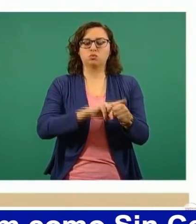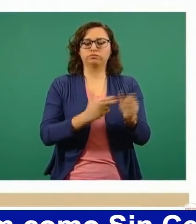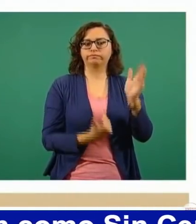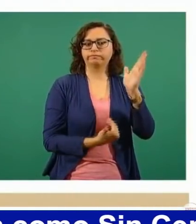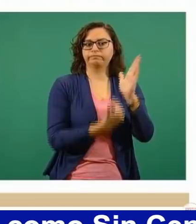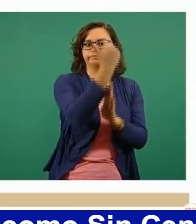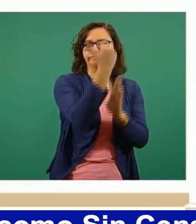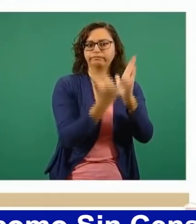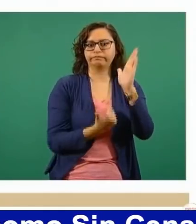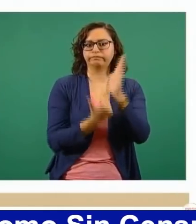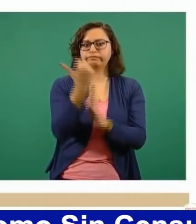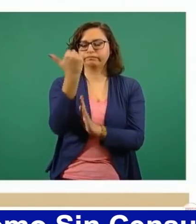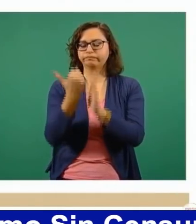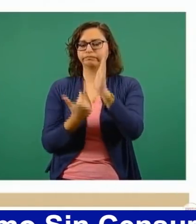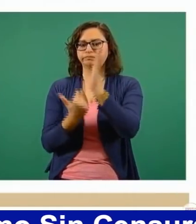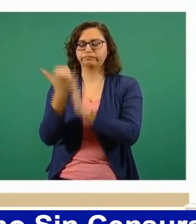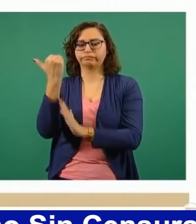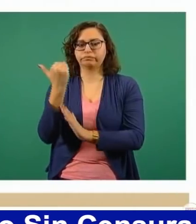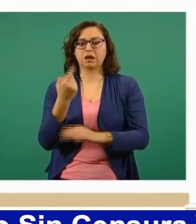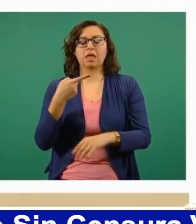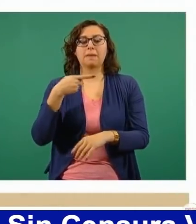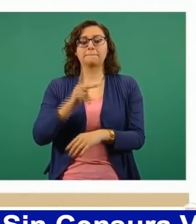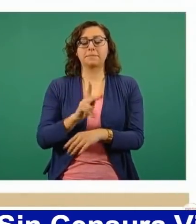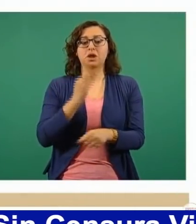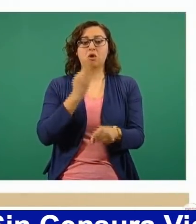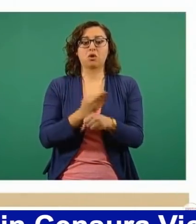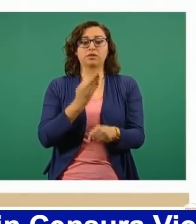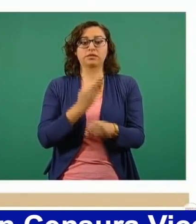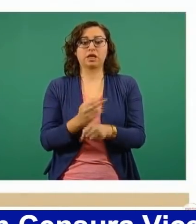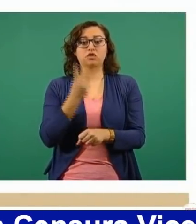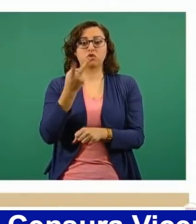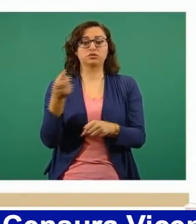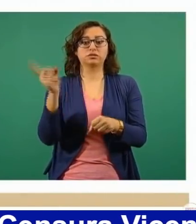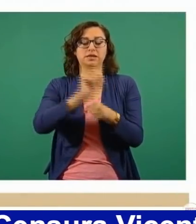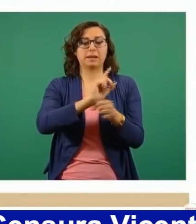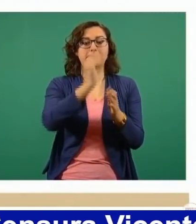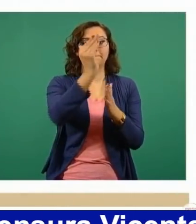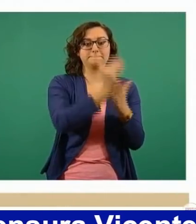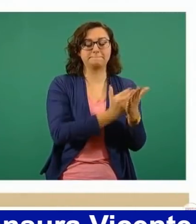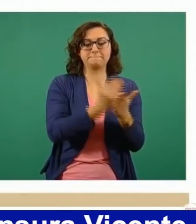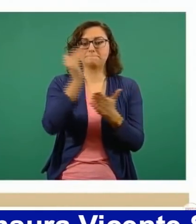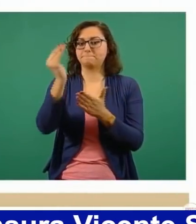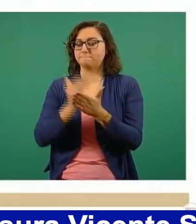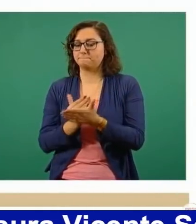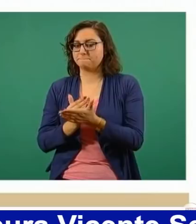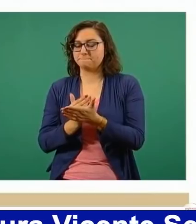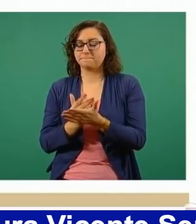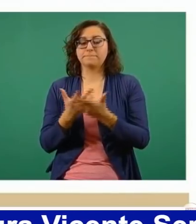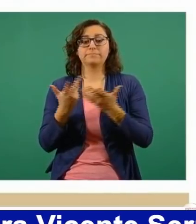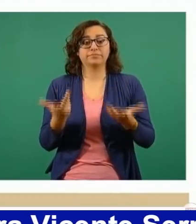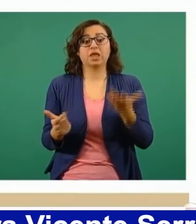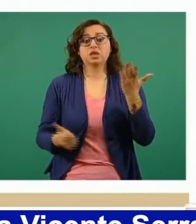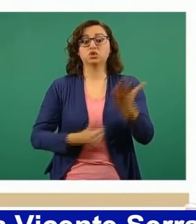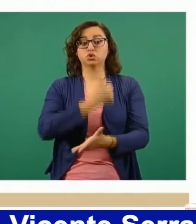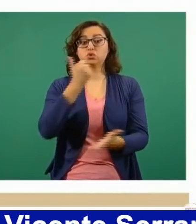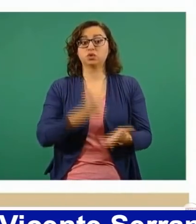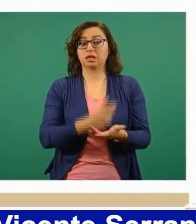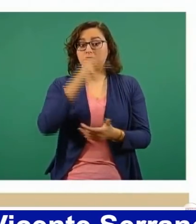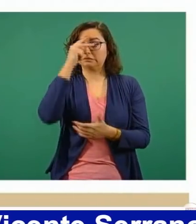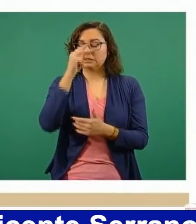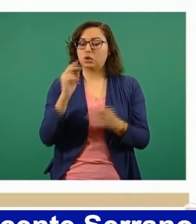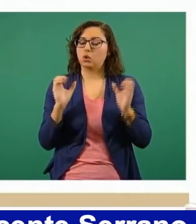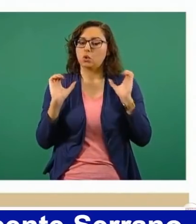los últimos 3 días, sin embargo llevamos ya 2 días en donde bajaron. Pero de todos modos la Ciudad de México hay que tener especial